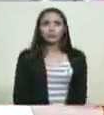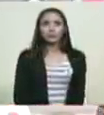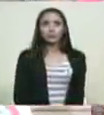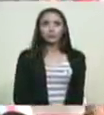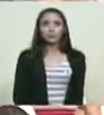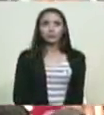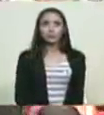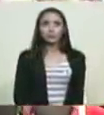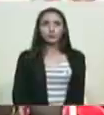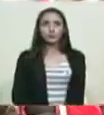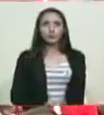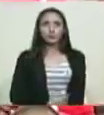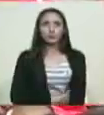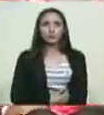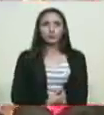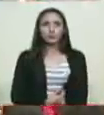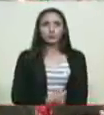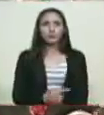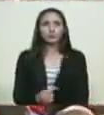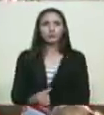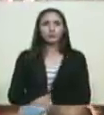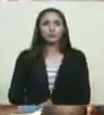que le han lanzado al pueblo.